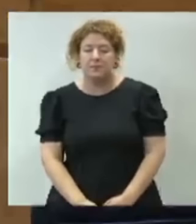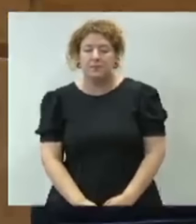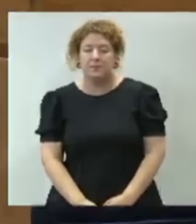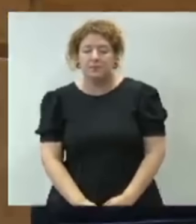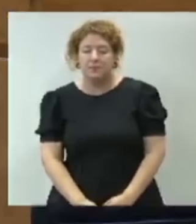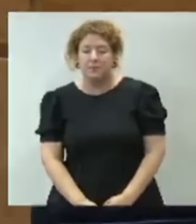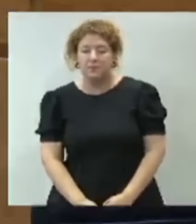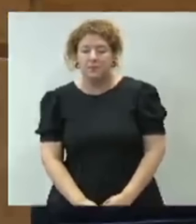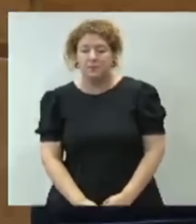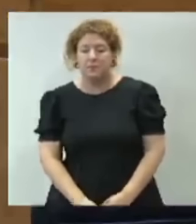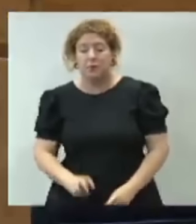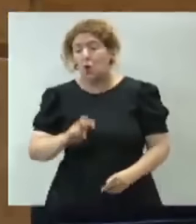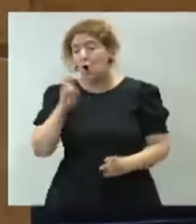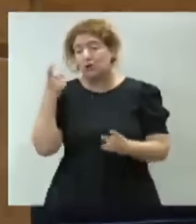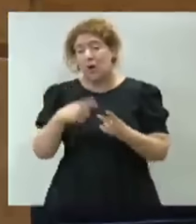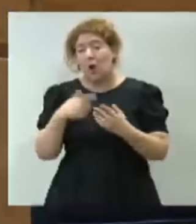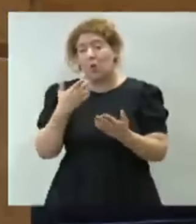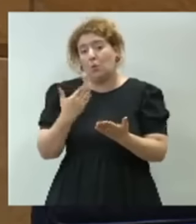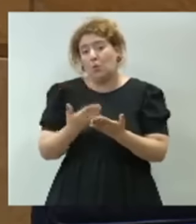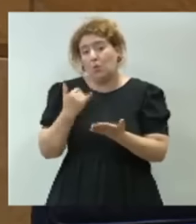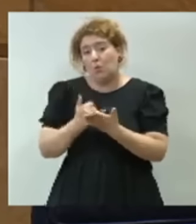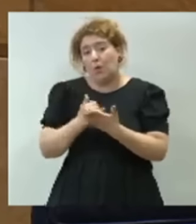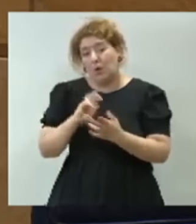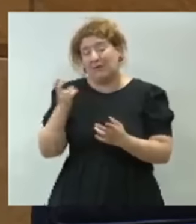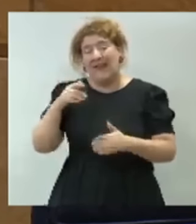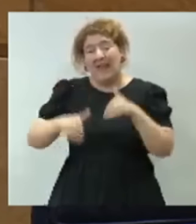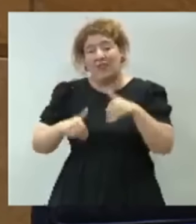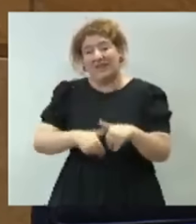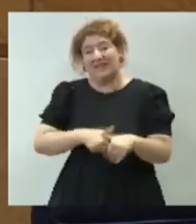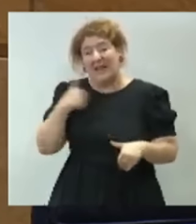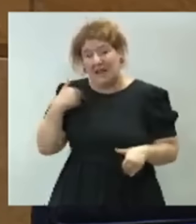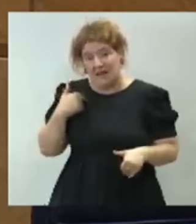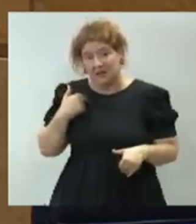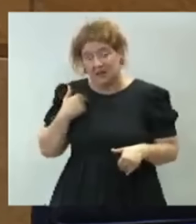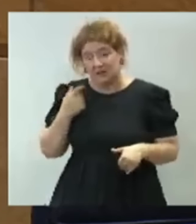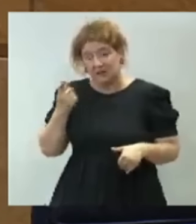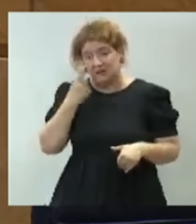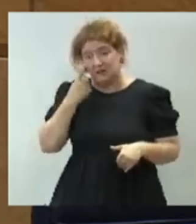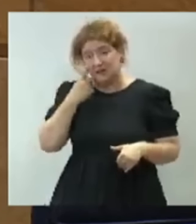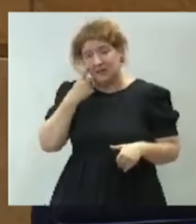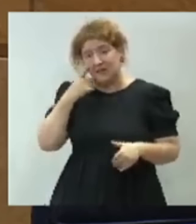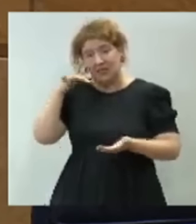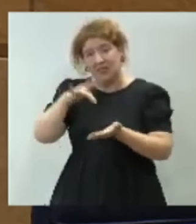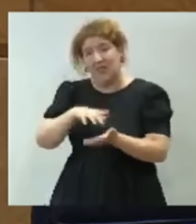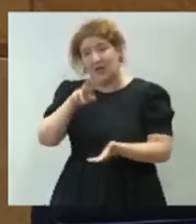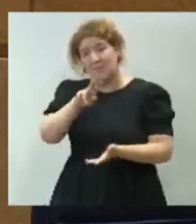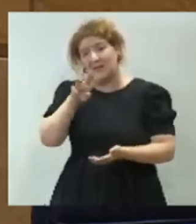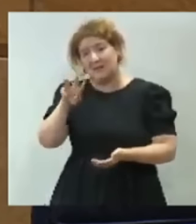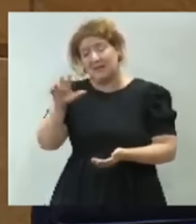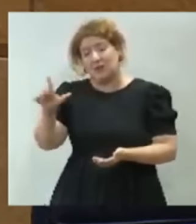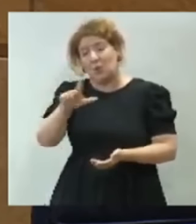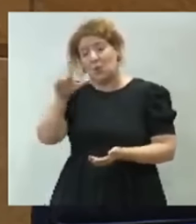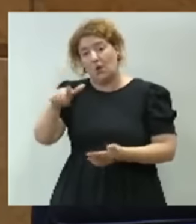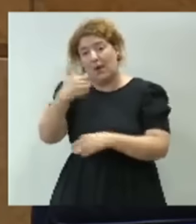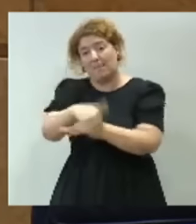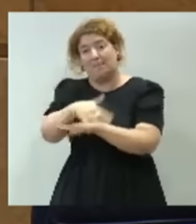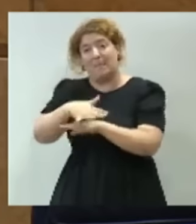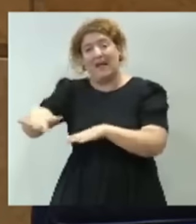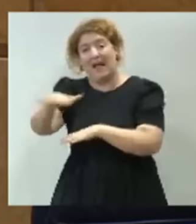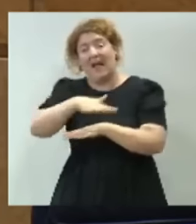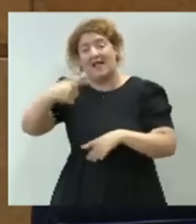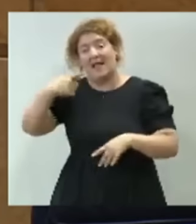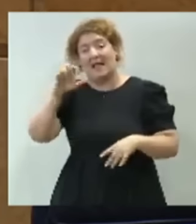una segunda prueba irrefutable de que ustedes ganaron las generales. Yo les vi bailar el día 23 de julio en Génova 13. Es